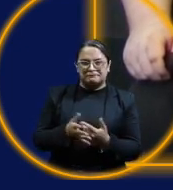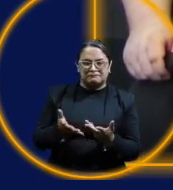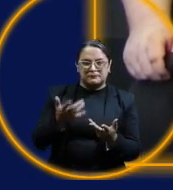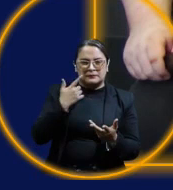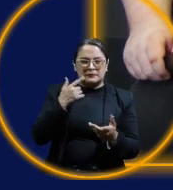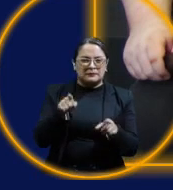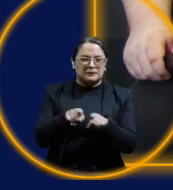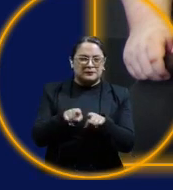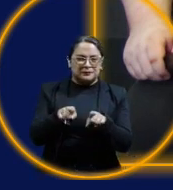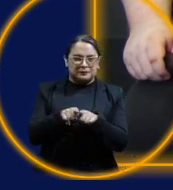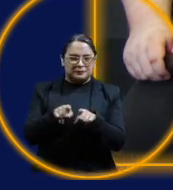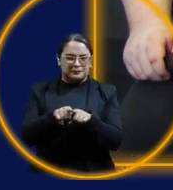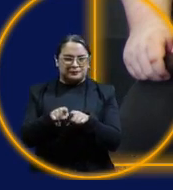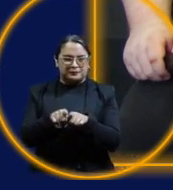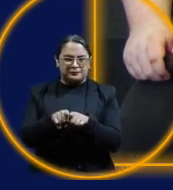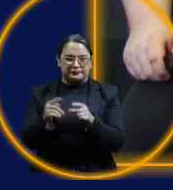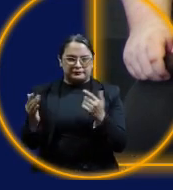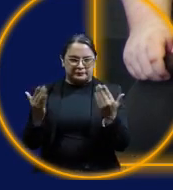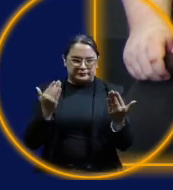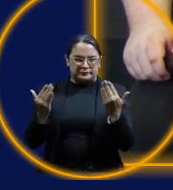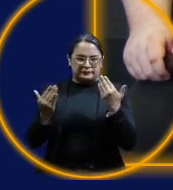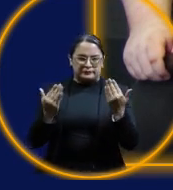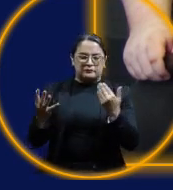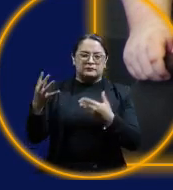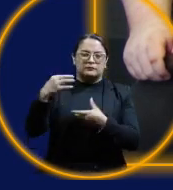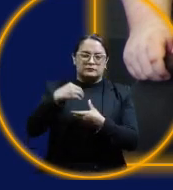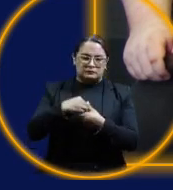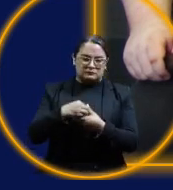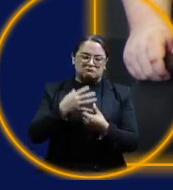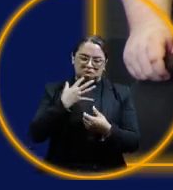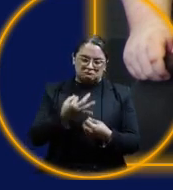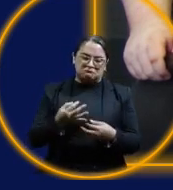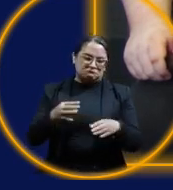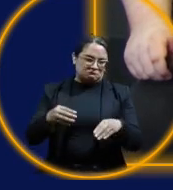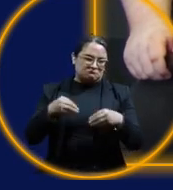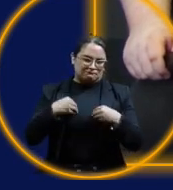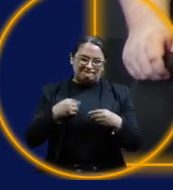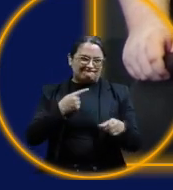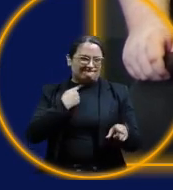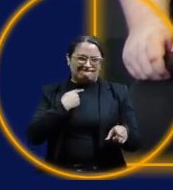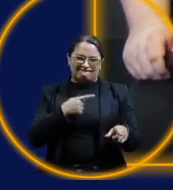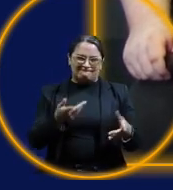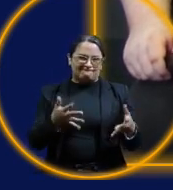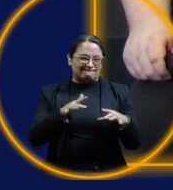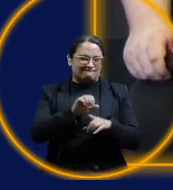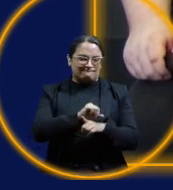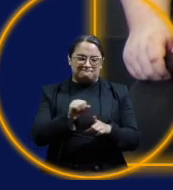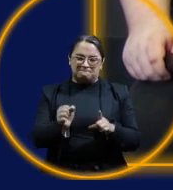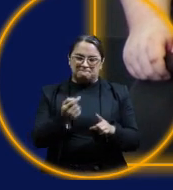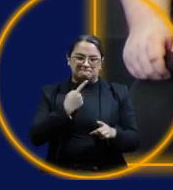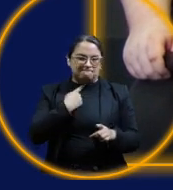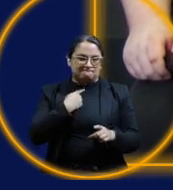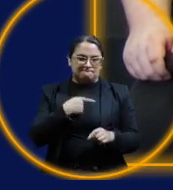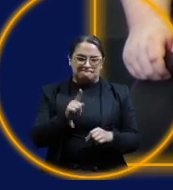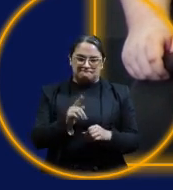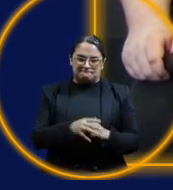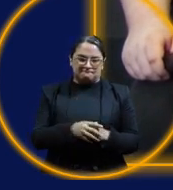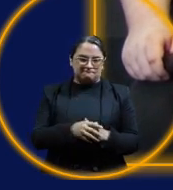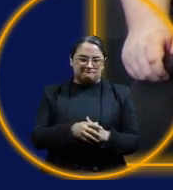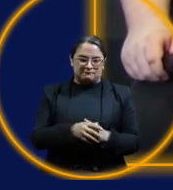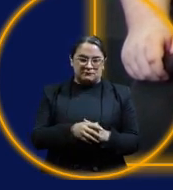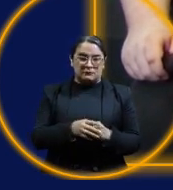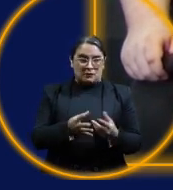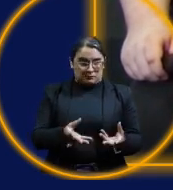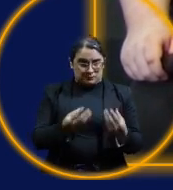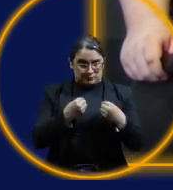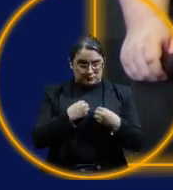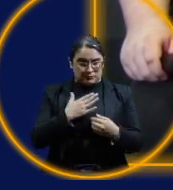una contraste de un Así que parte de lo mío es admitir que no me gustan las redes sociales y no voy a hacer que sea